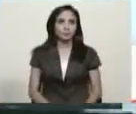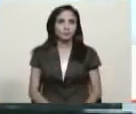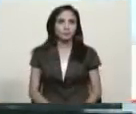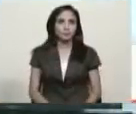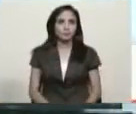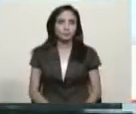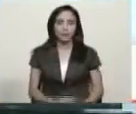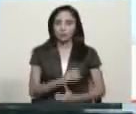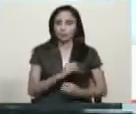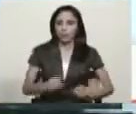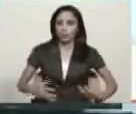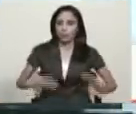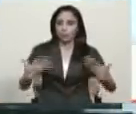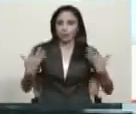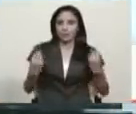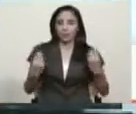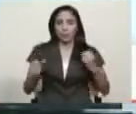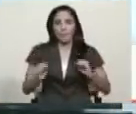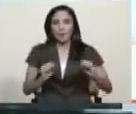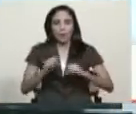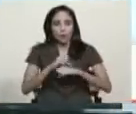Esta es la fuerza que nos mueve a nosotros.